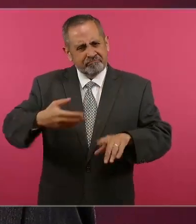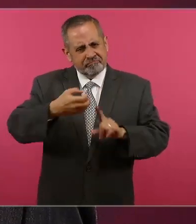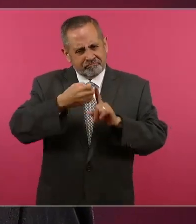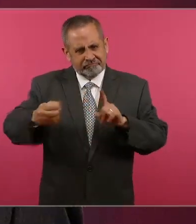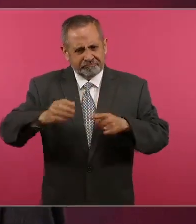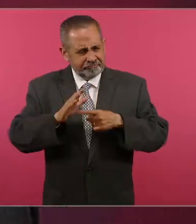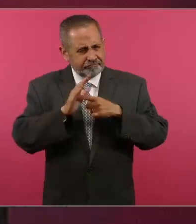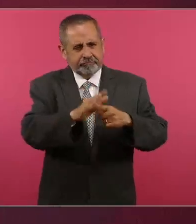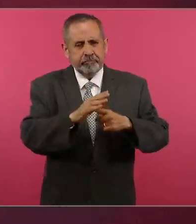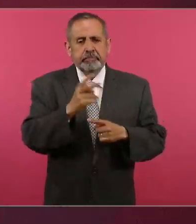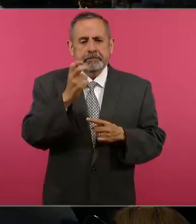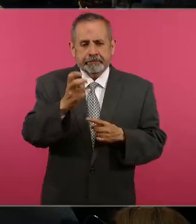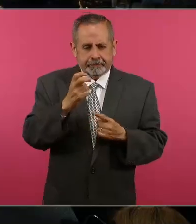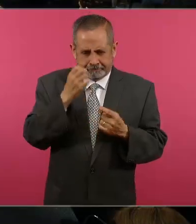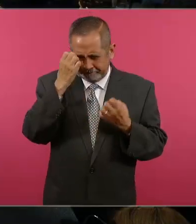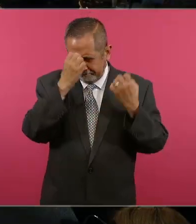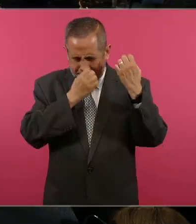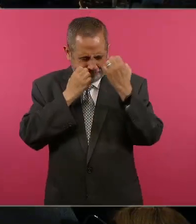y revisar